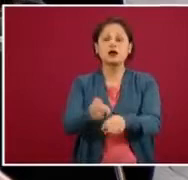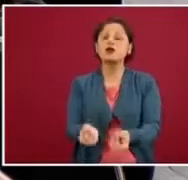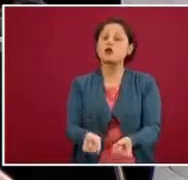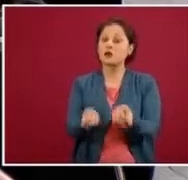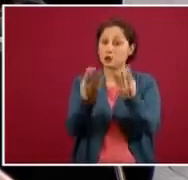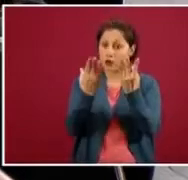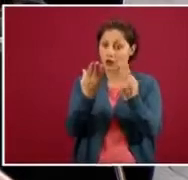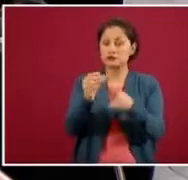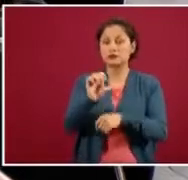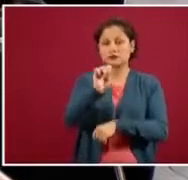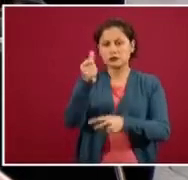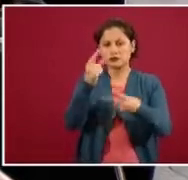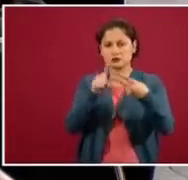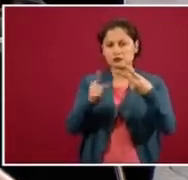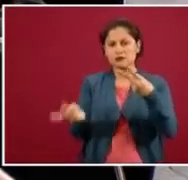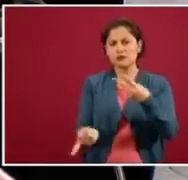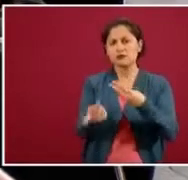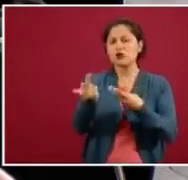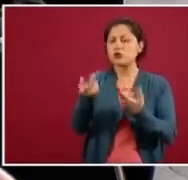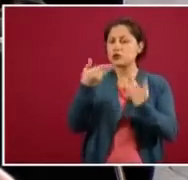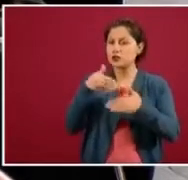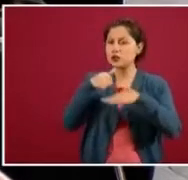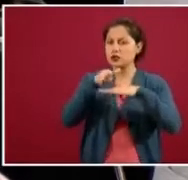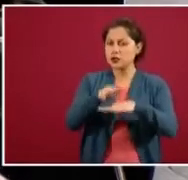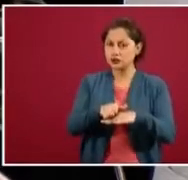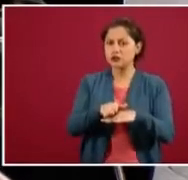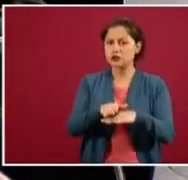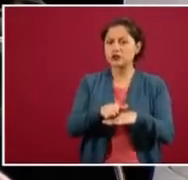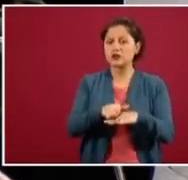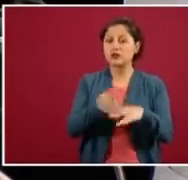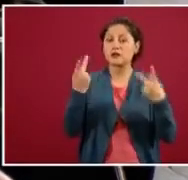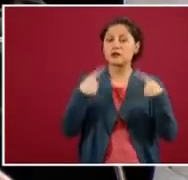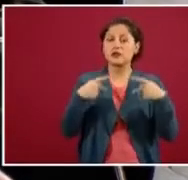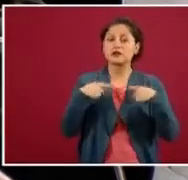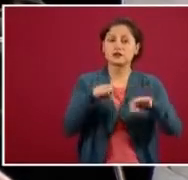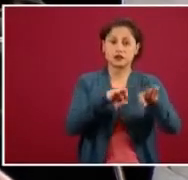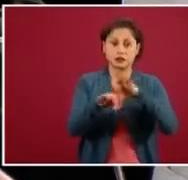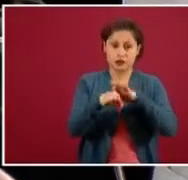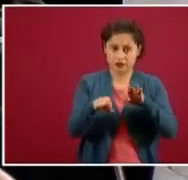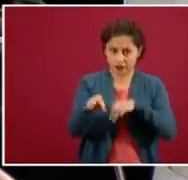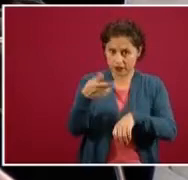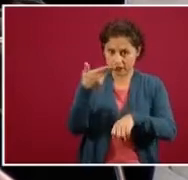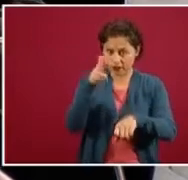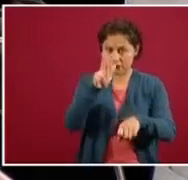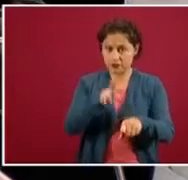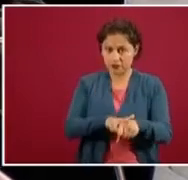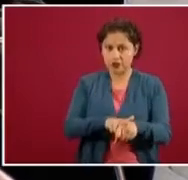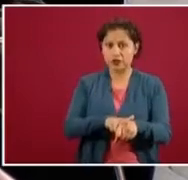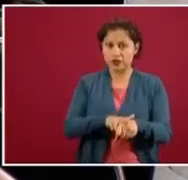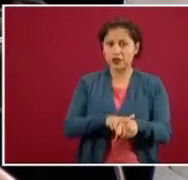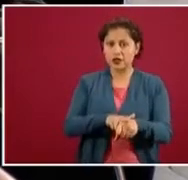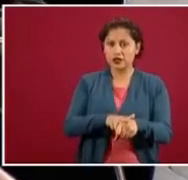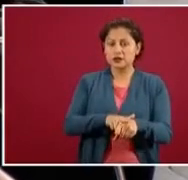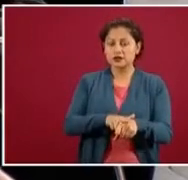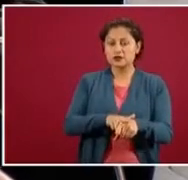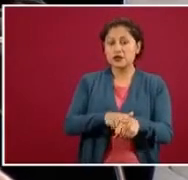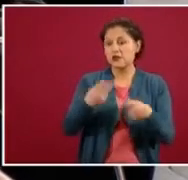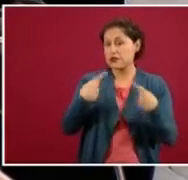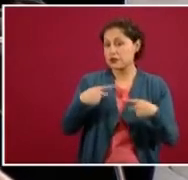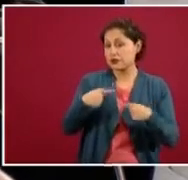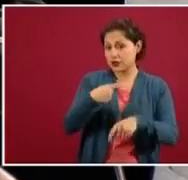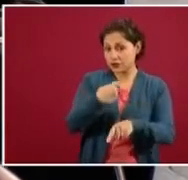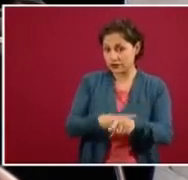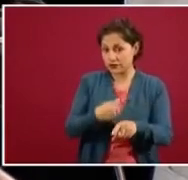respecto a la comunicación que le está dando el personal médico a los familiares con pacientes de